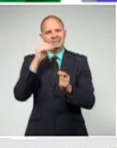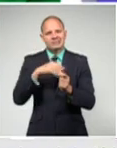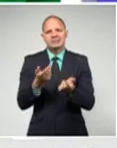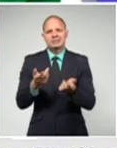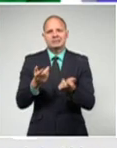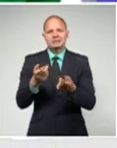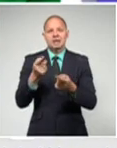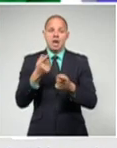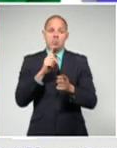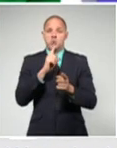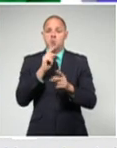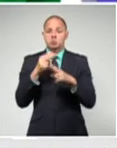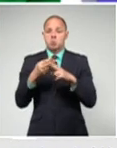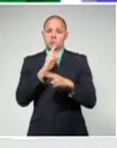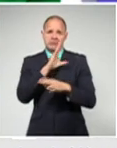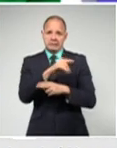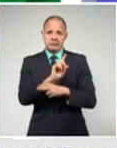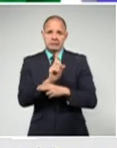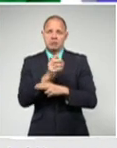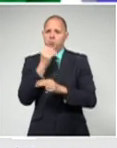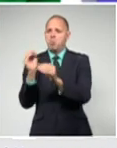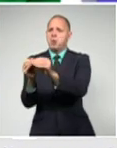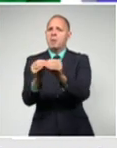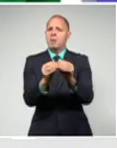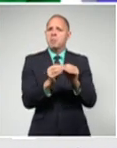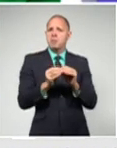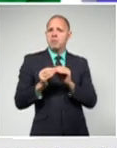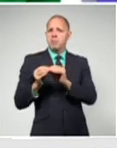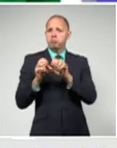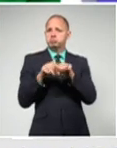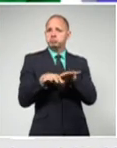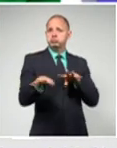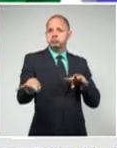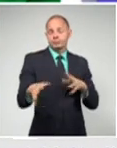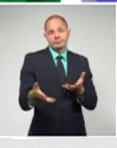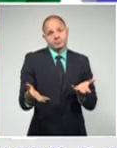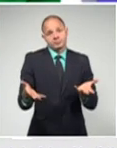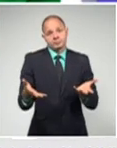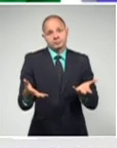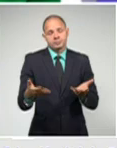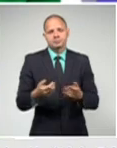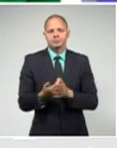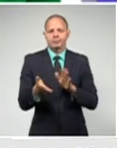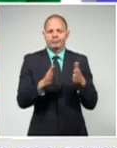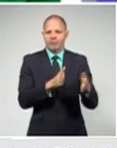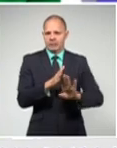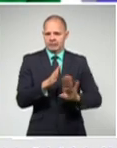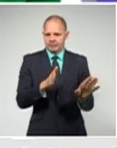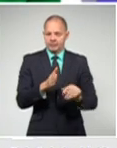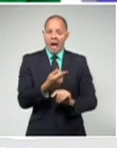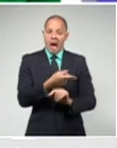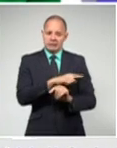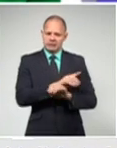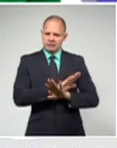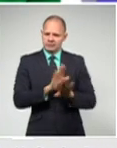elevado. Ayer, como es natural, ya en el acumulado es el